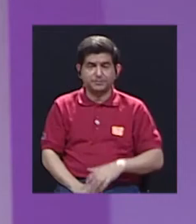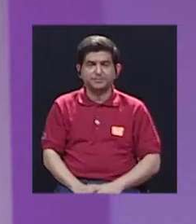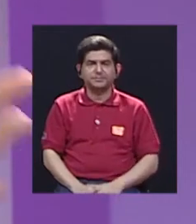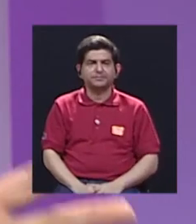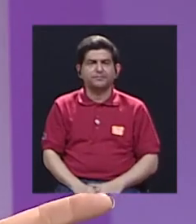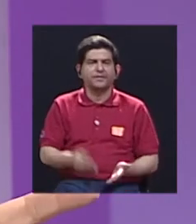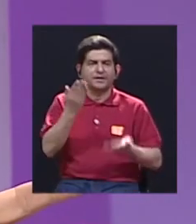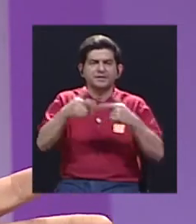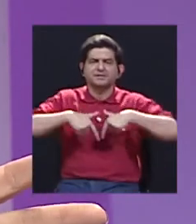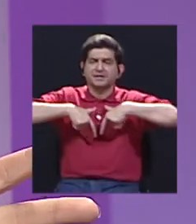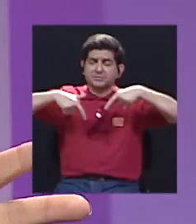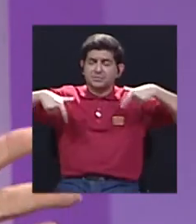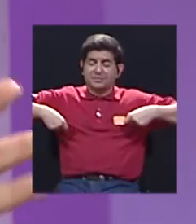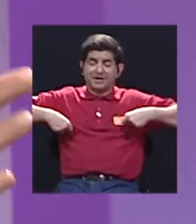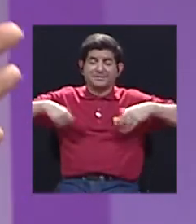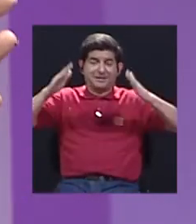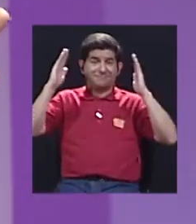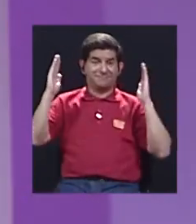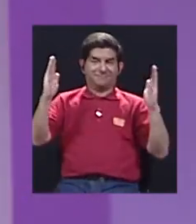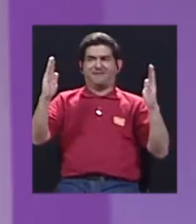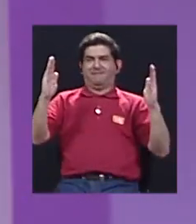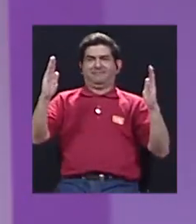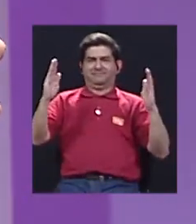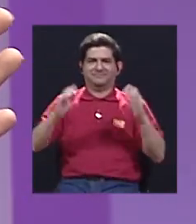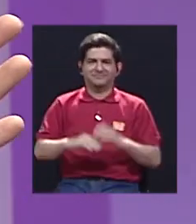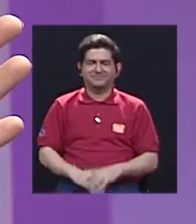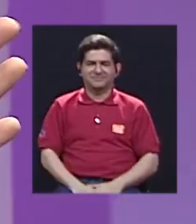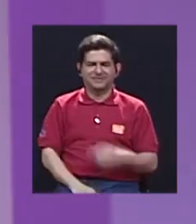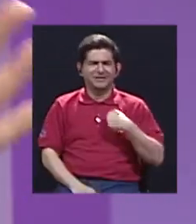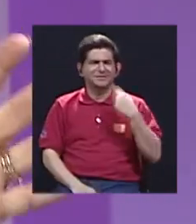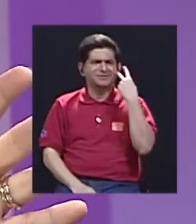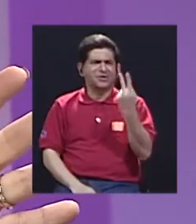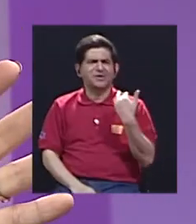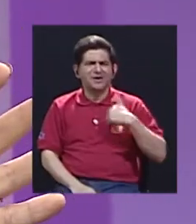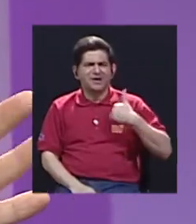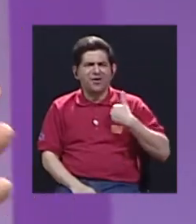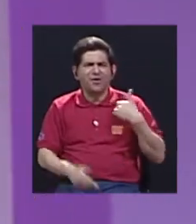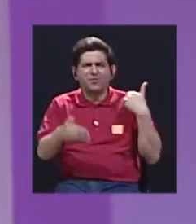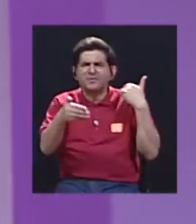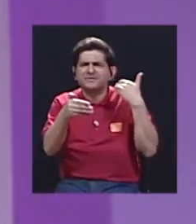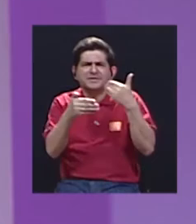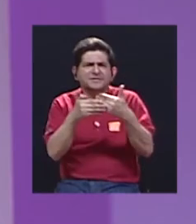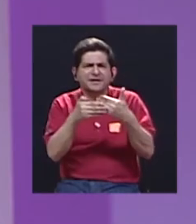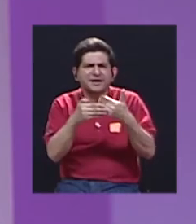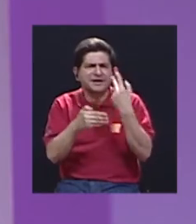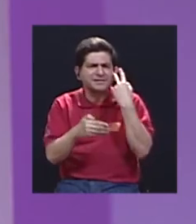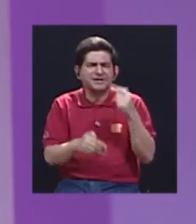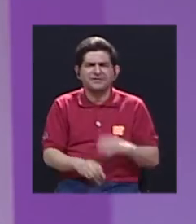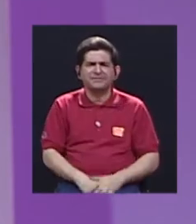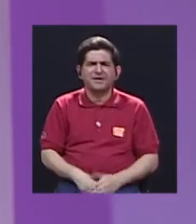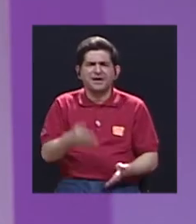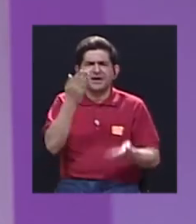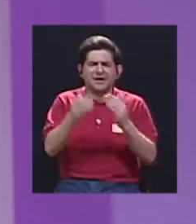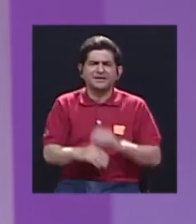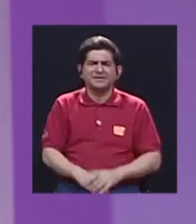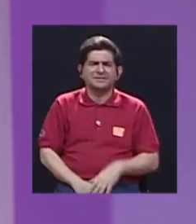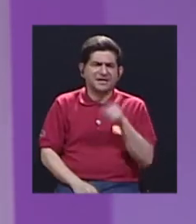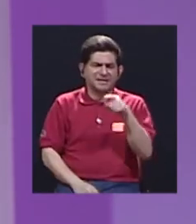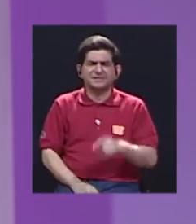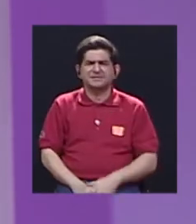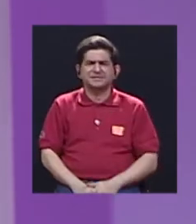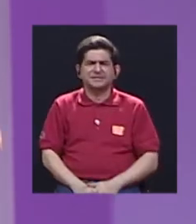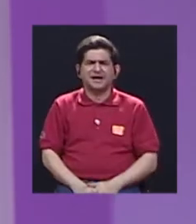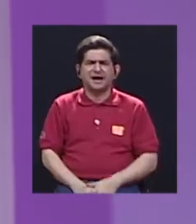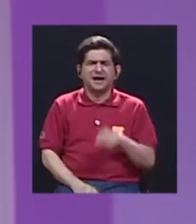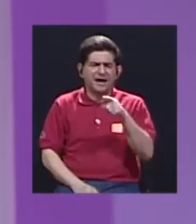aquel brasier enorme en que yo veía hombres que se acercaban a la pieza y veían unas vírgenes, unas madonas